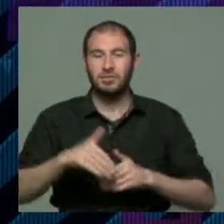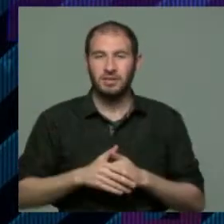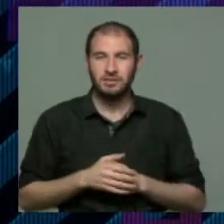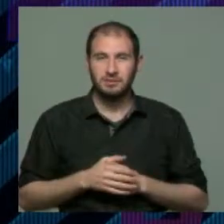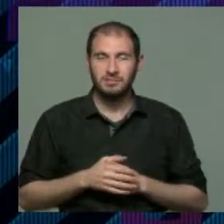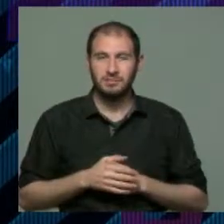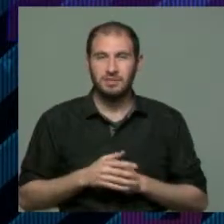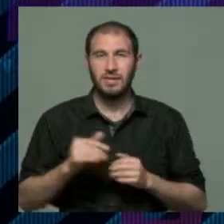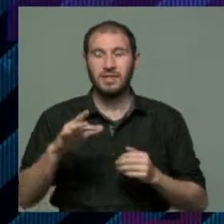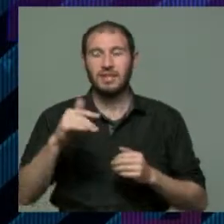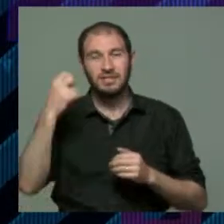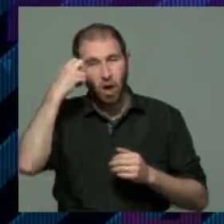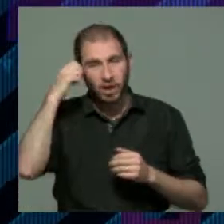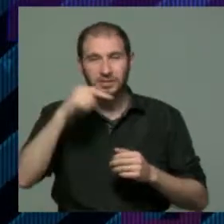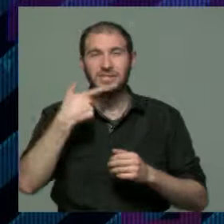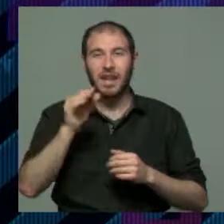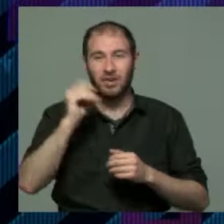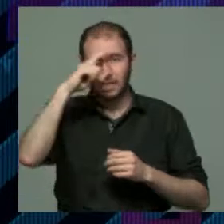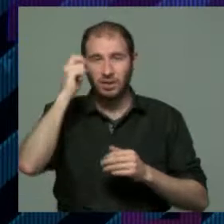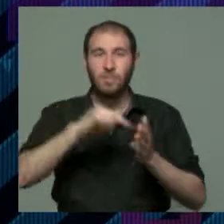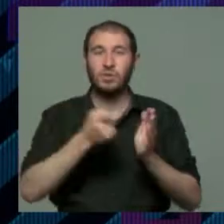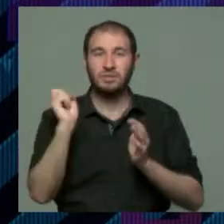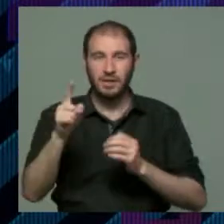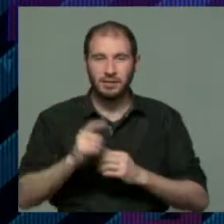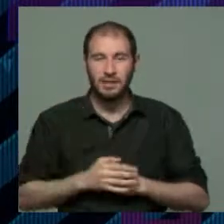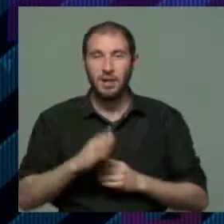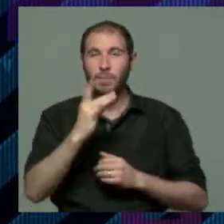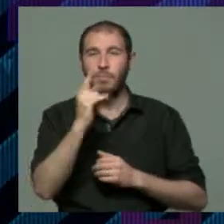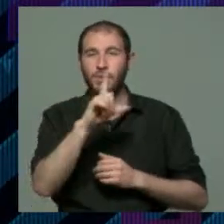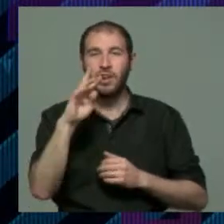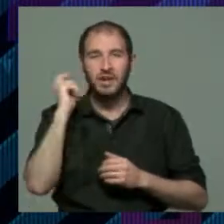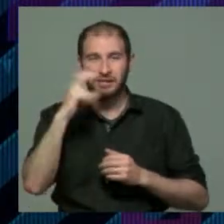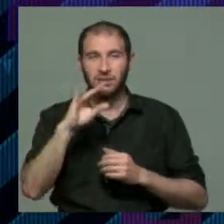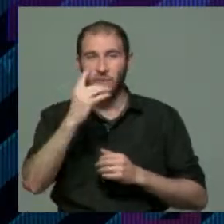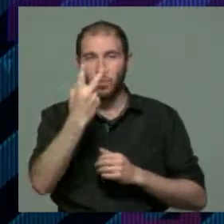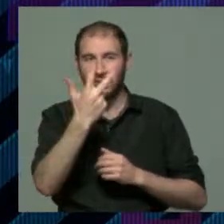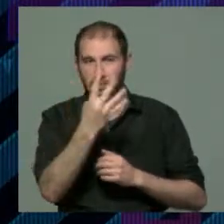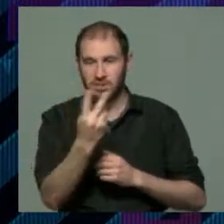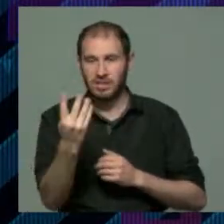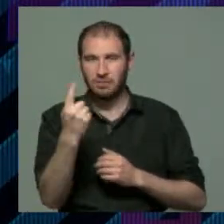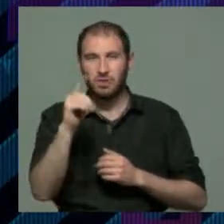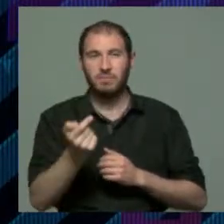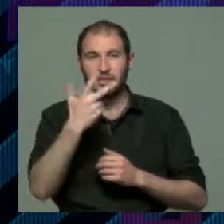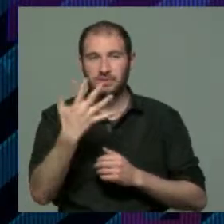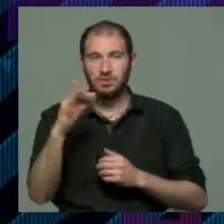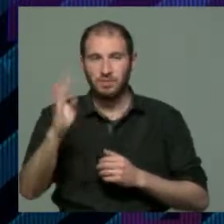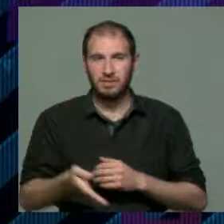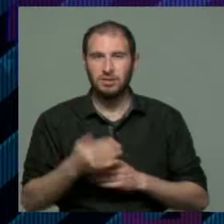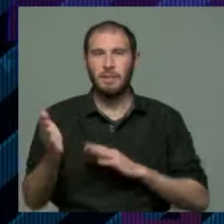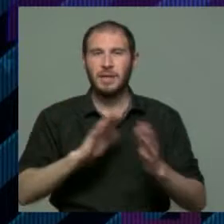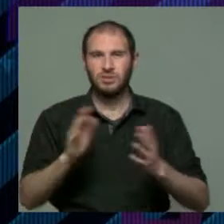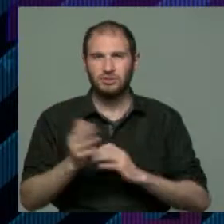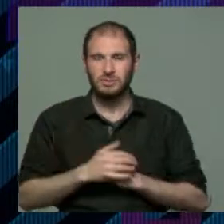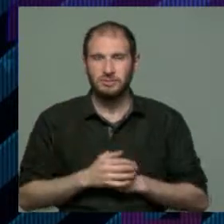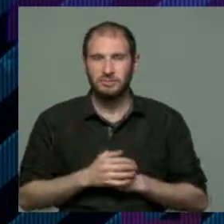decíamos recién, legislativas. Senadores nacionales en Buenos Aires, Esteban Bullrich con el 41,36%,